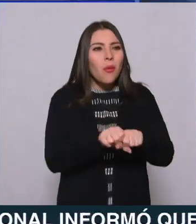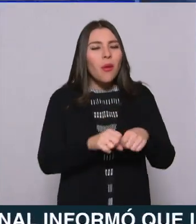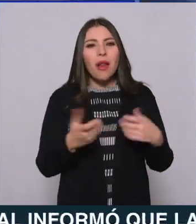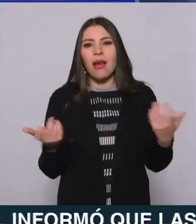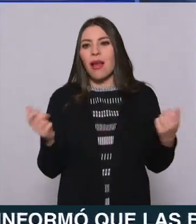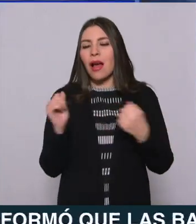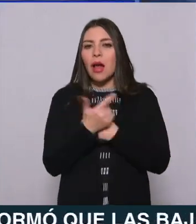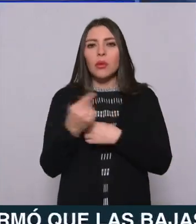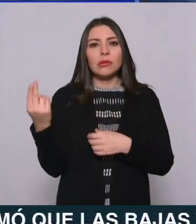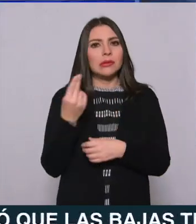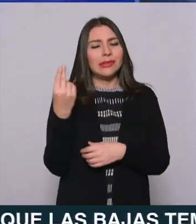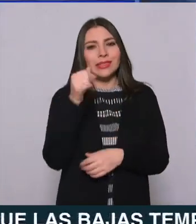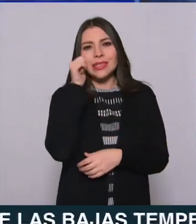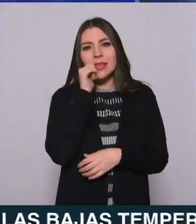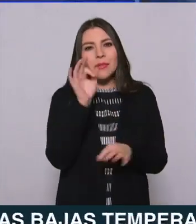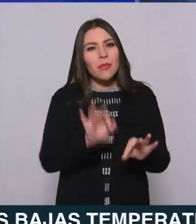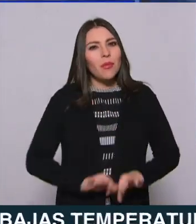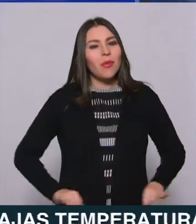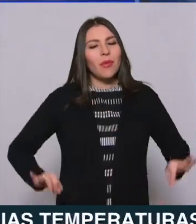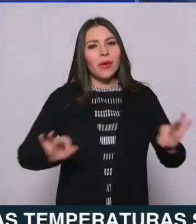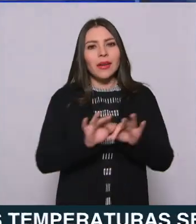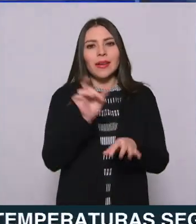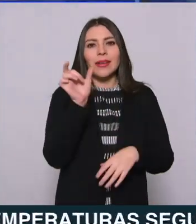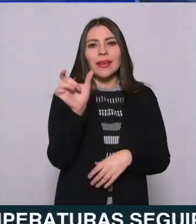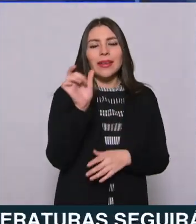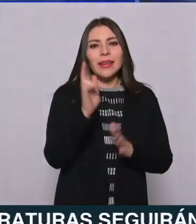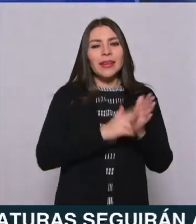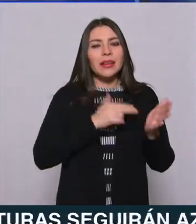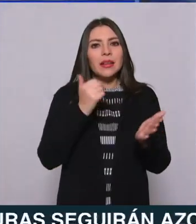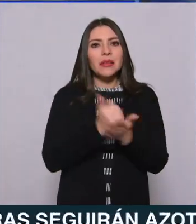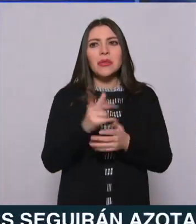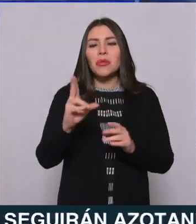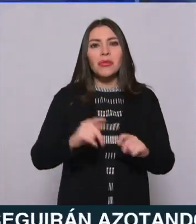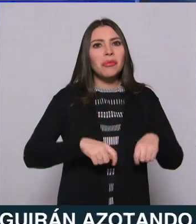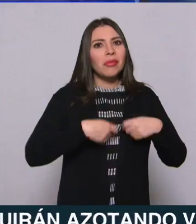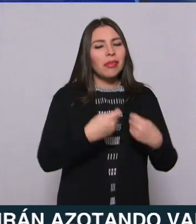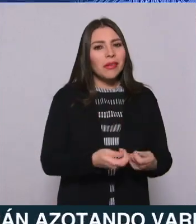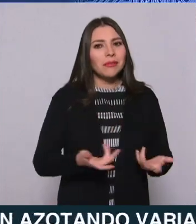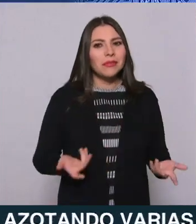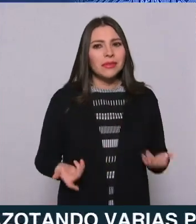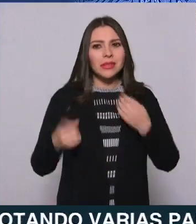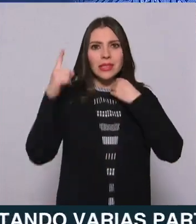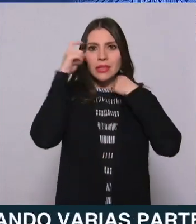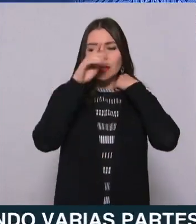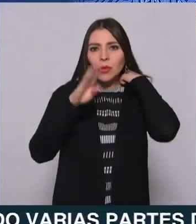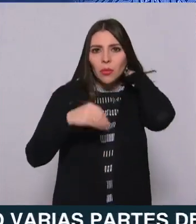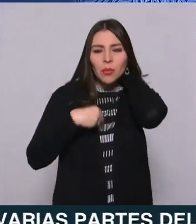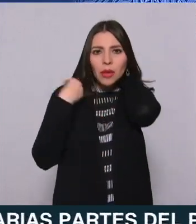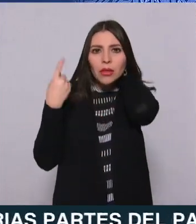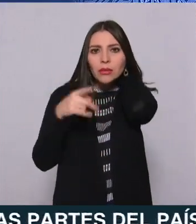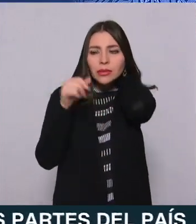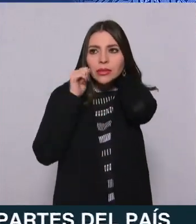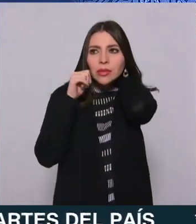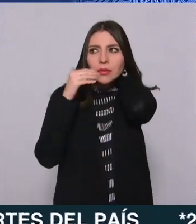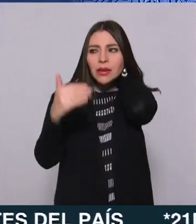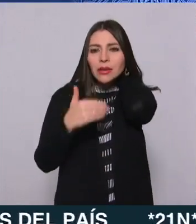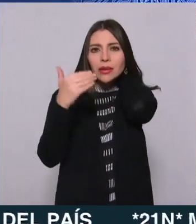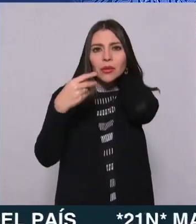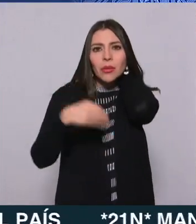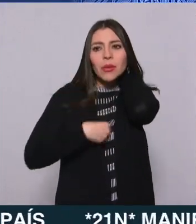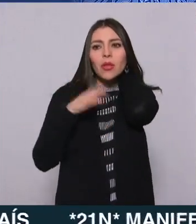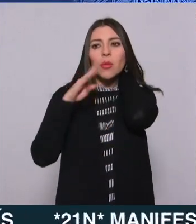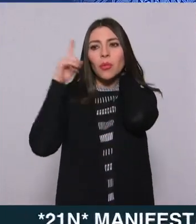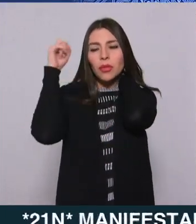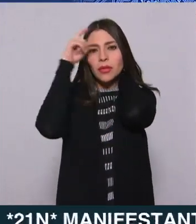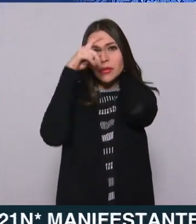una identificación y no acceden a ello. Son muchos a los retos a los que se enfrentan. ¿Cómo le hacen para sortear todos estos obstáculos que